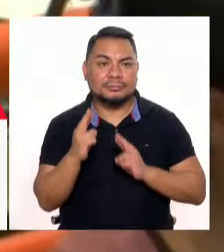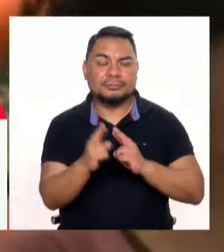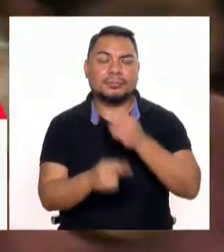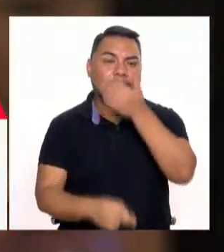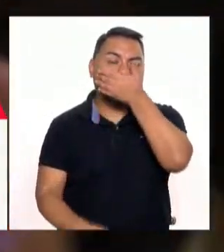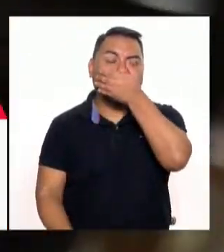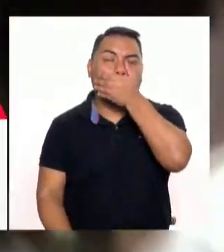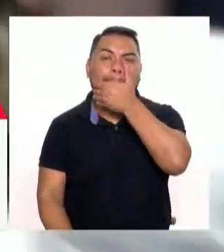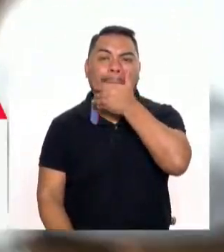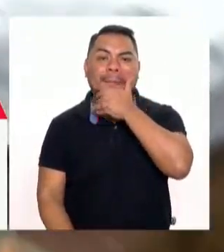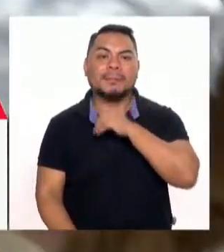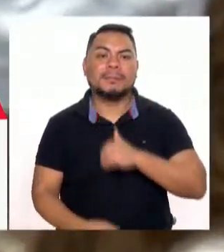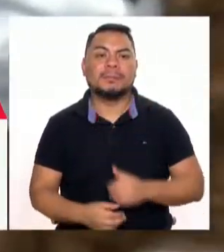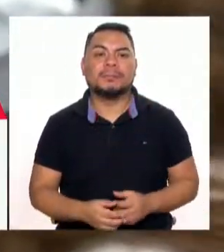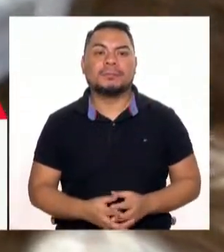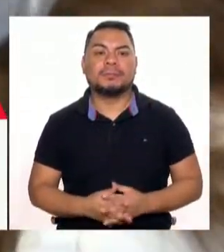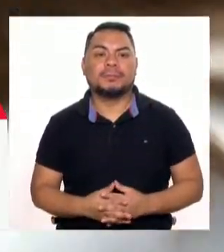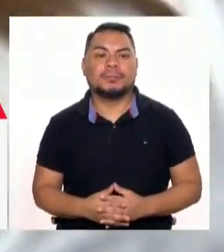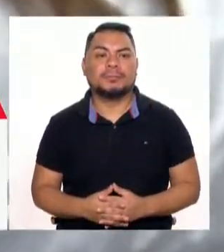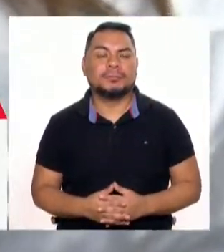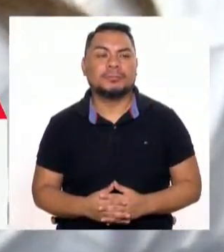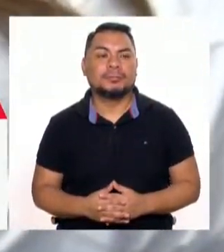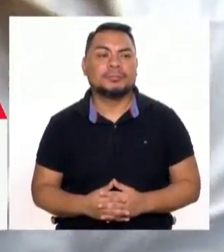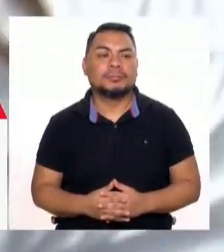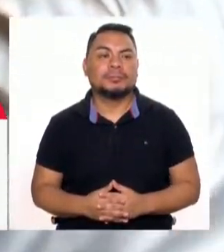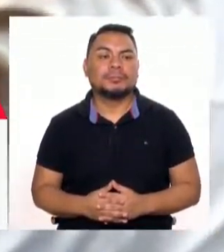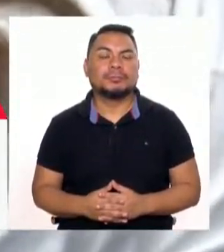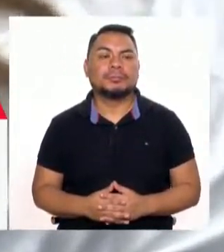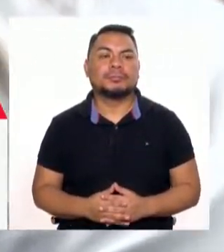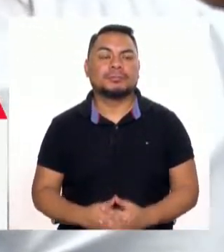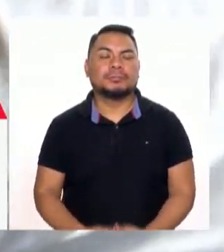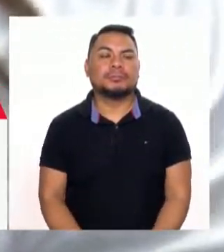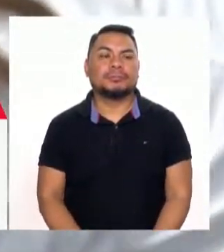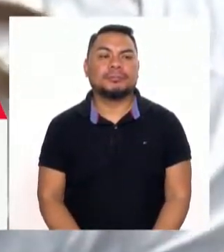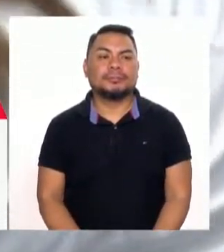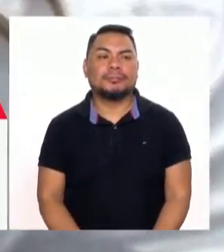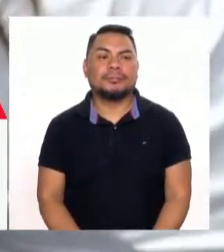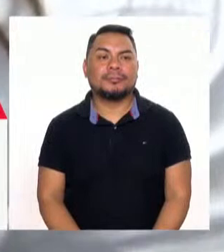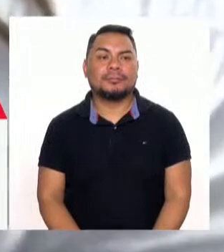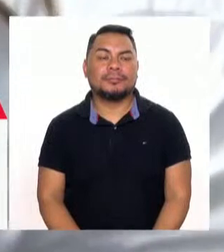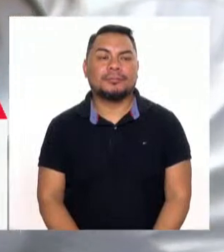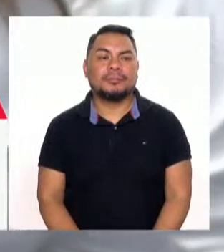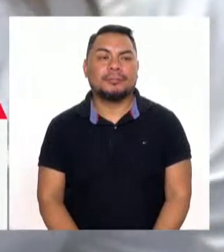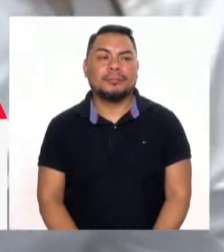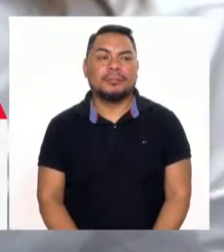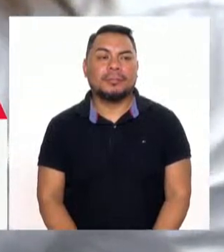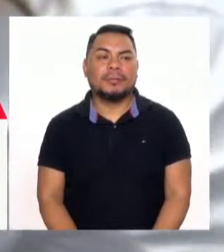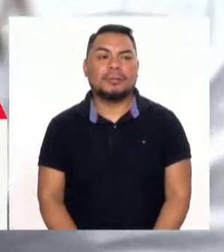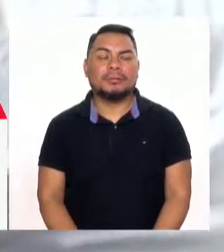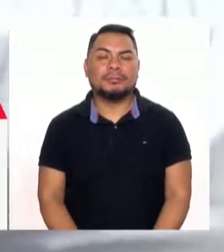continúa los pobladores solicitando saluda la presidenta de un jovencito que se hace presente